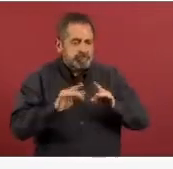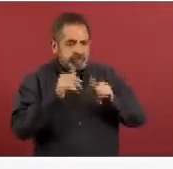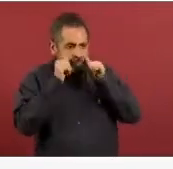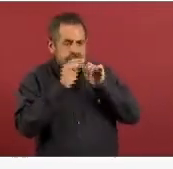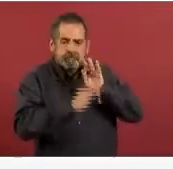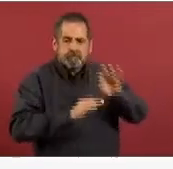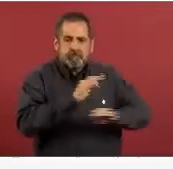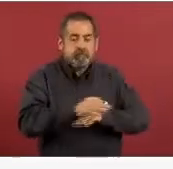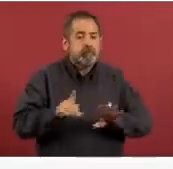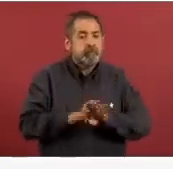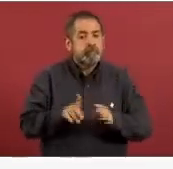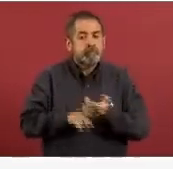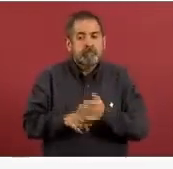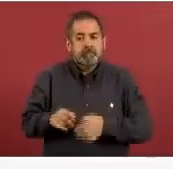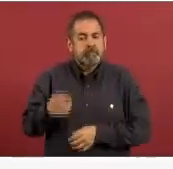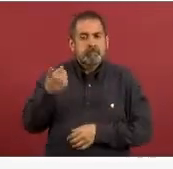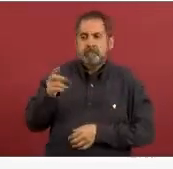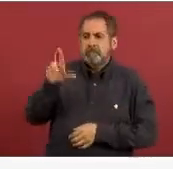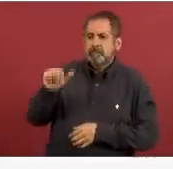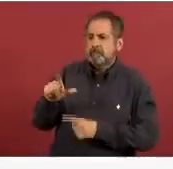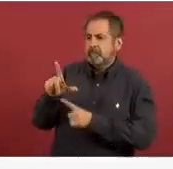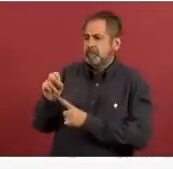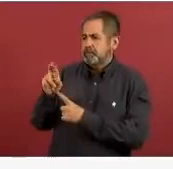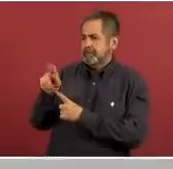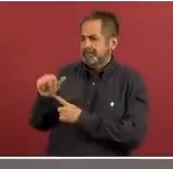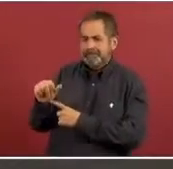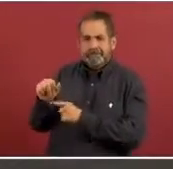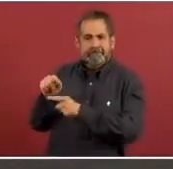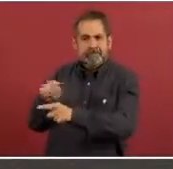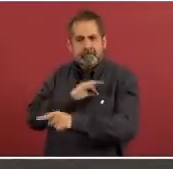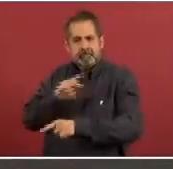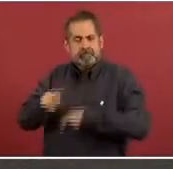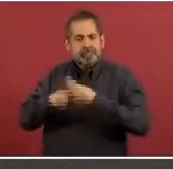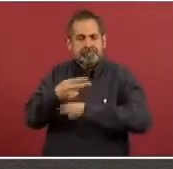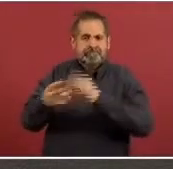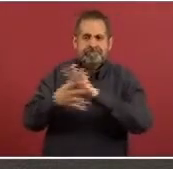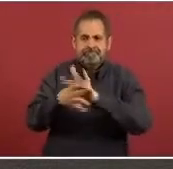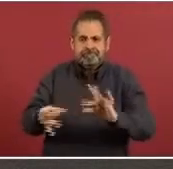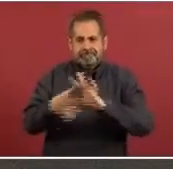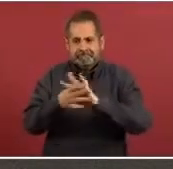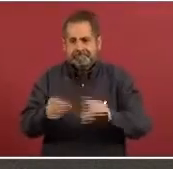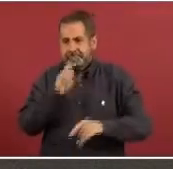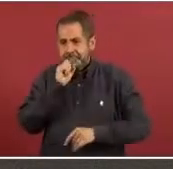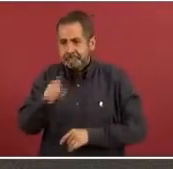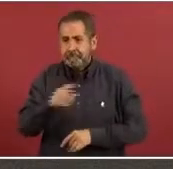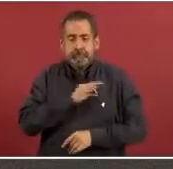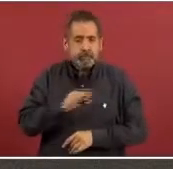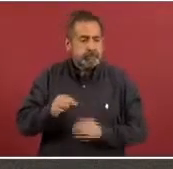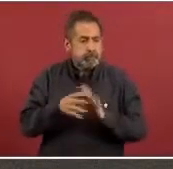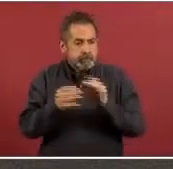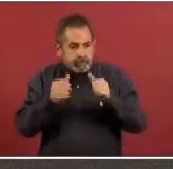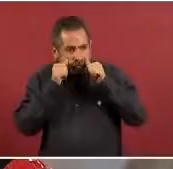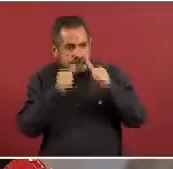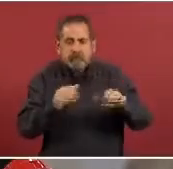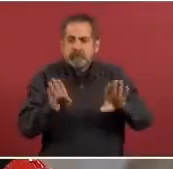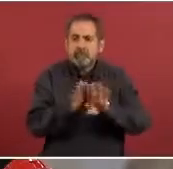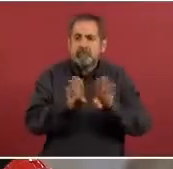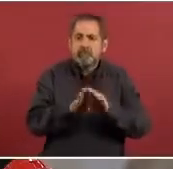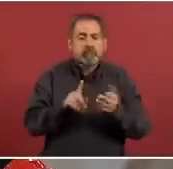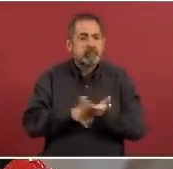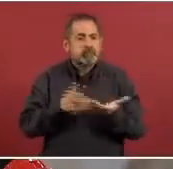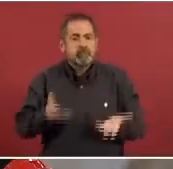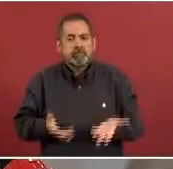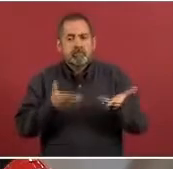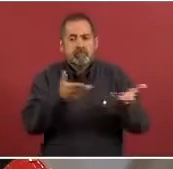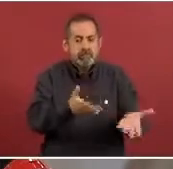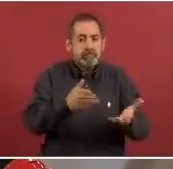doctora Lorena Rodríguez puede abundar en esto, pero además ahí se puede brindar un recurso